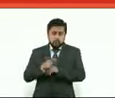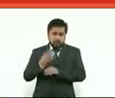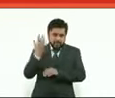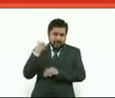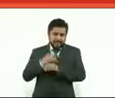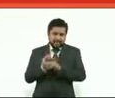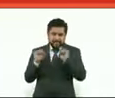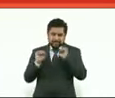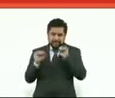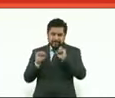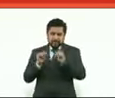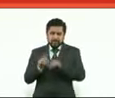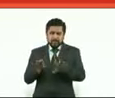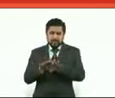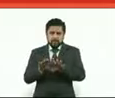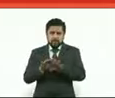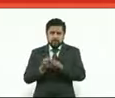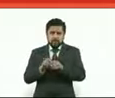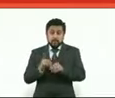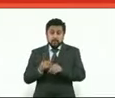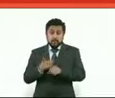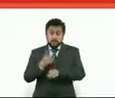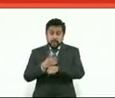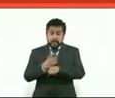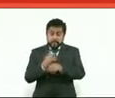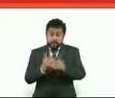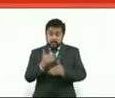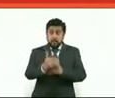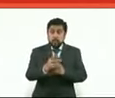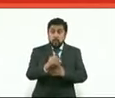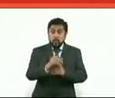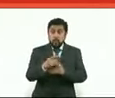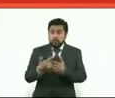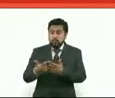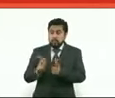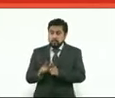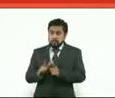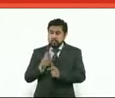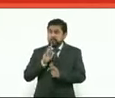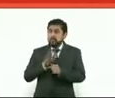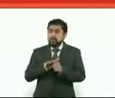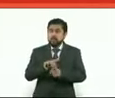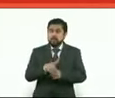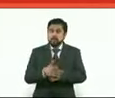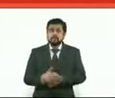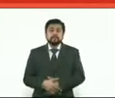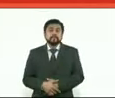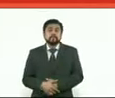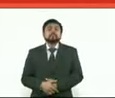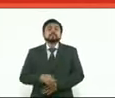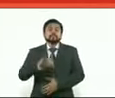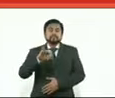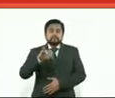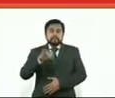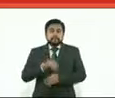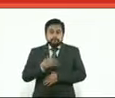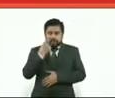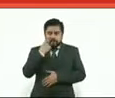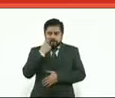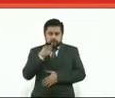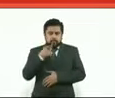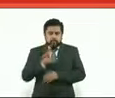importancia a el que jalón. Ondati, el de Kenia, haya dado este jalón de unos cuantos metros. Sí, de hecho, cuando tú